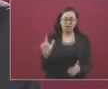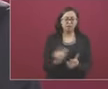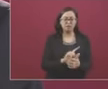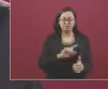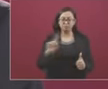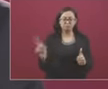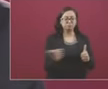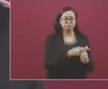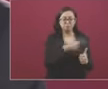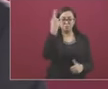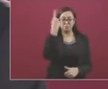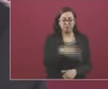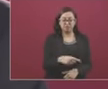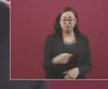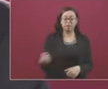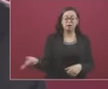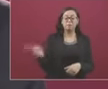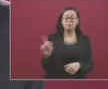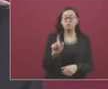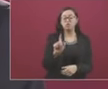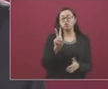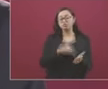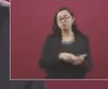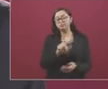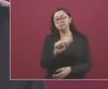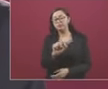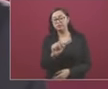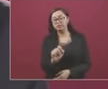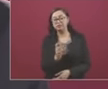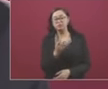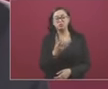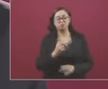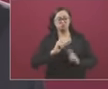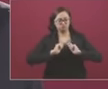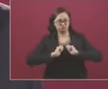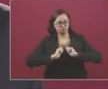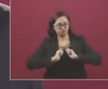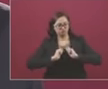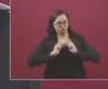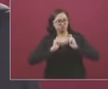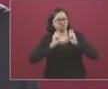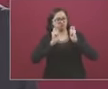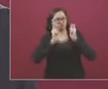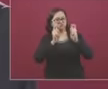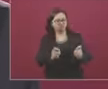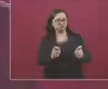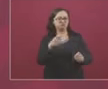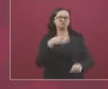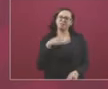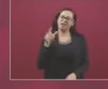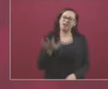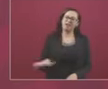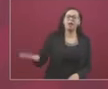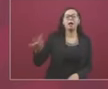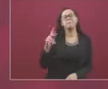y que en el 2024 me di de allá por palenque